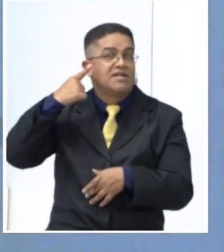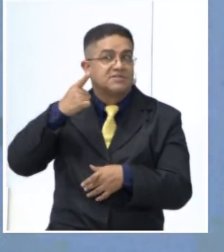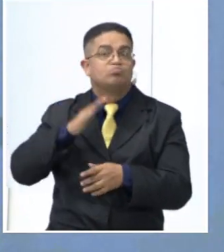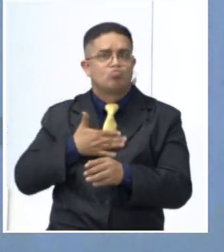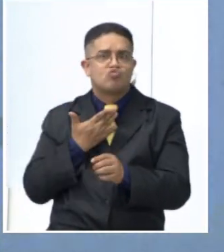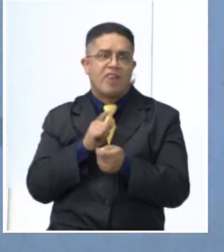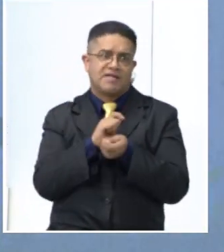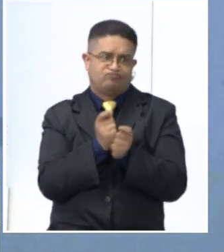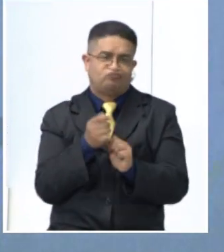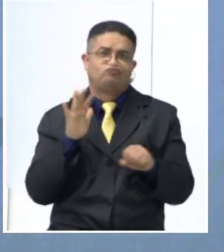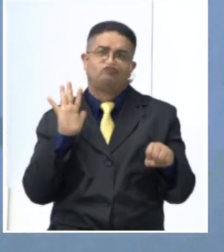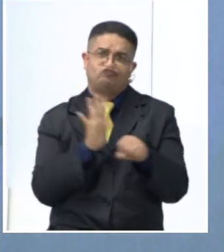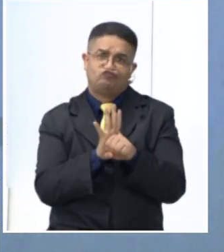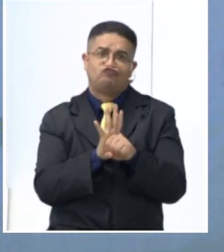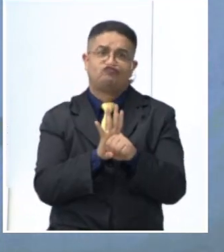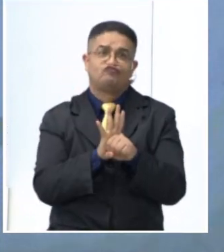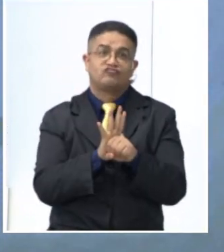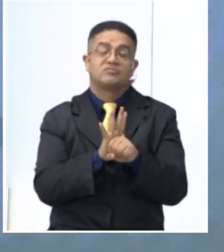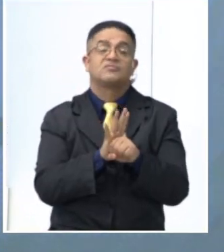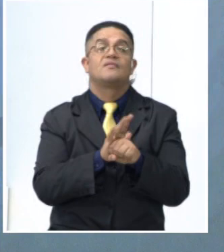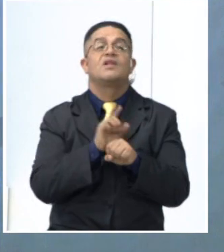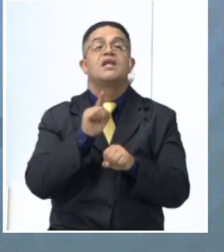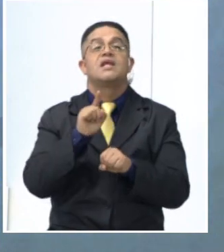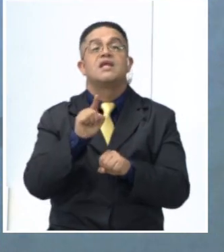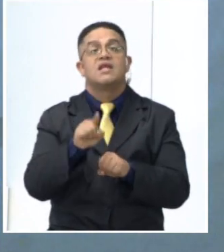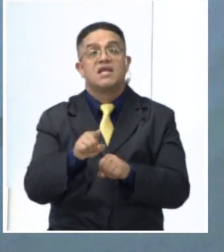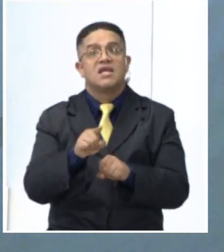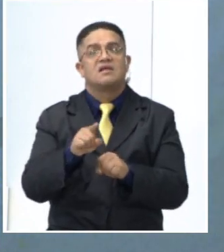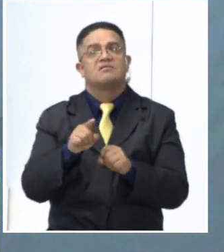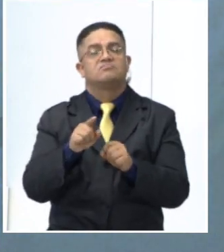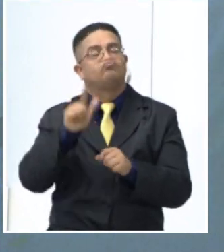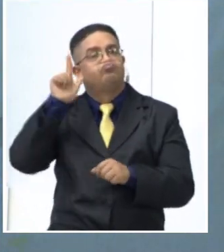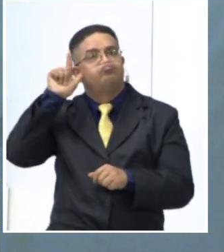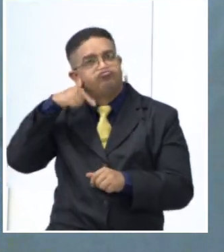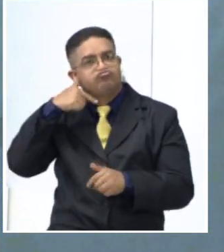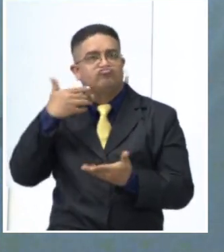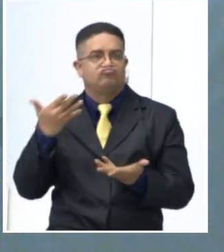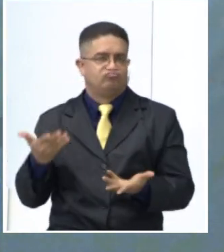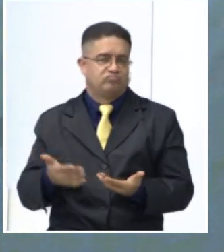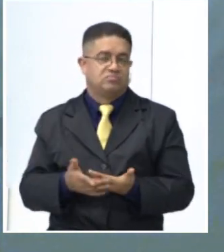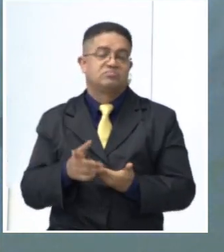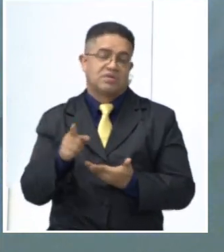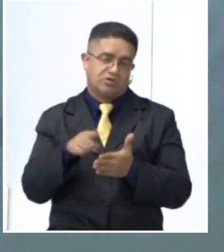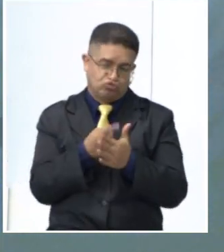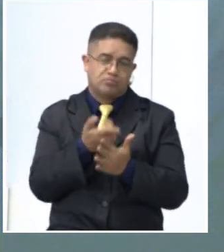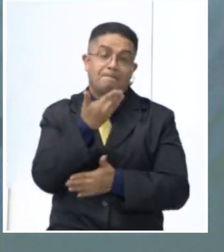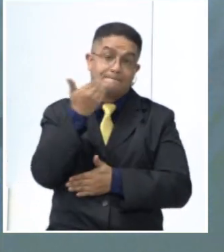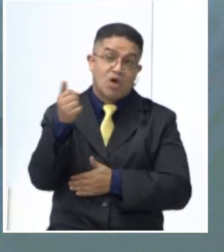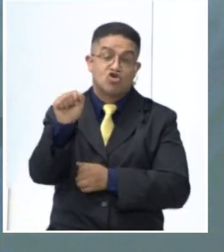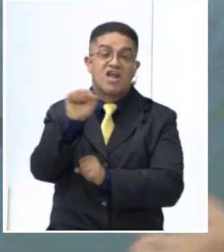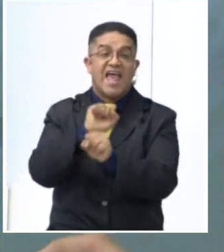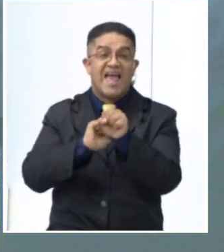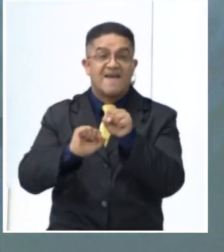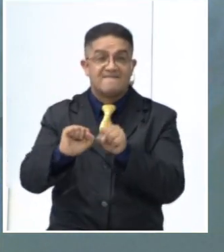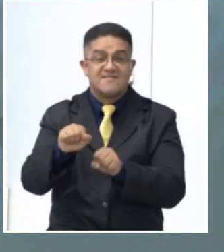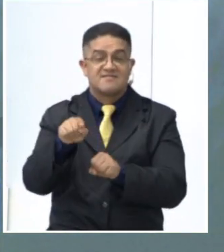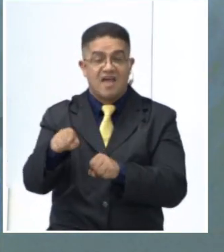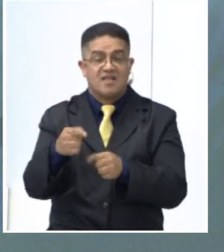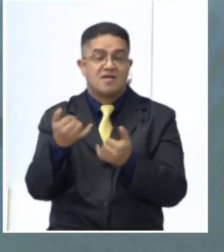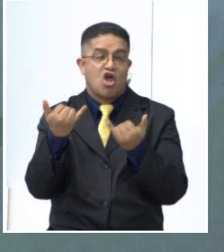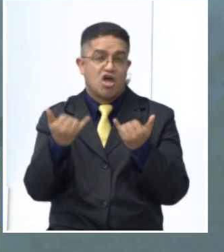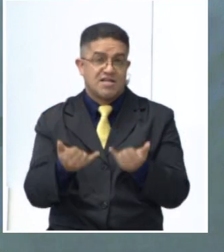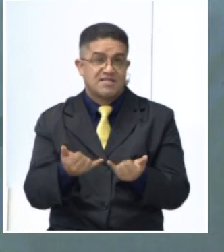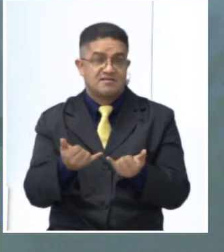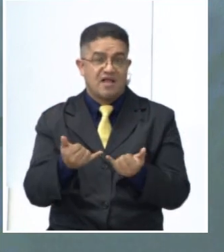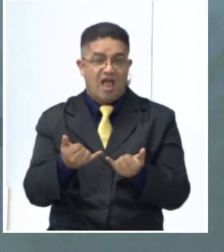ocluir el oído y pues pierde un poquito la audición. Entonces, evitar, por supuesto, en estas fechas,